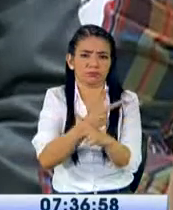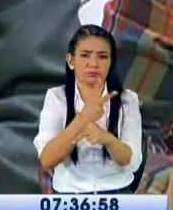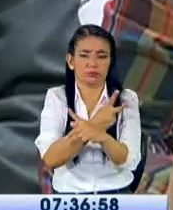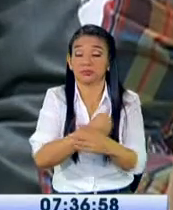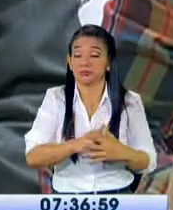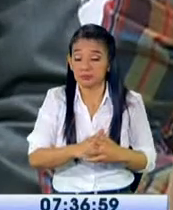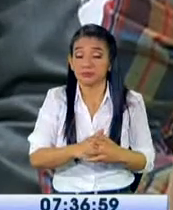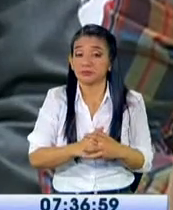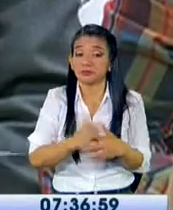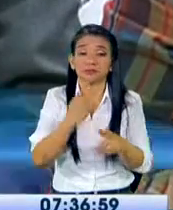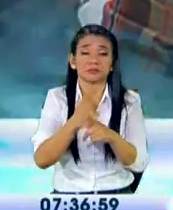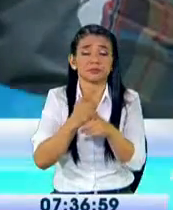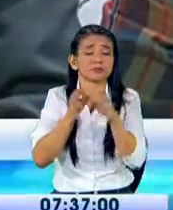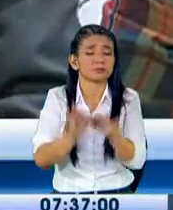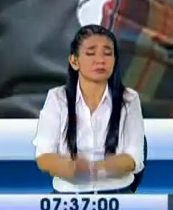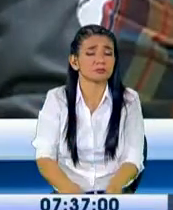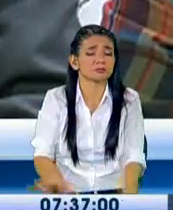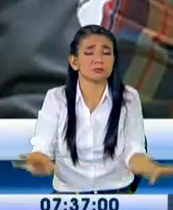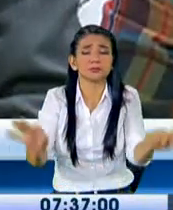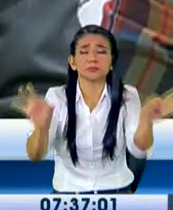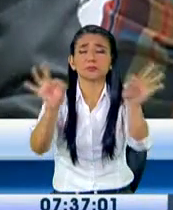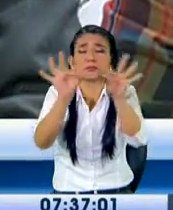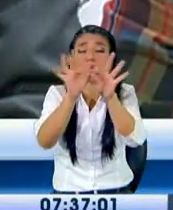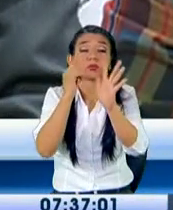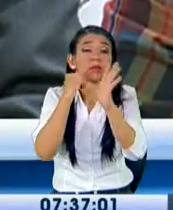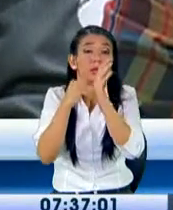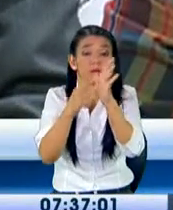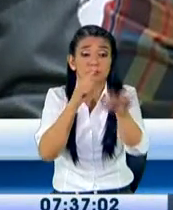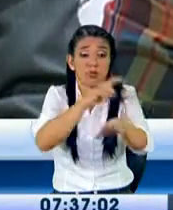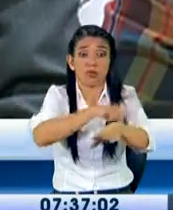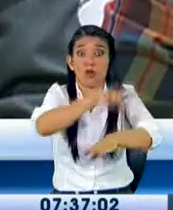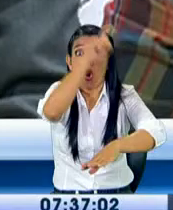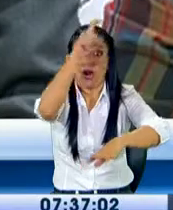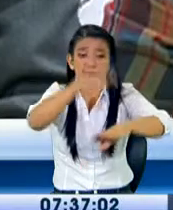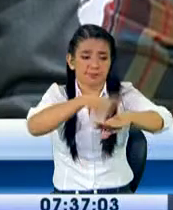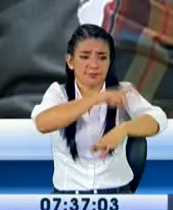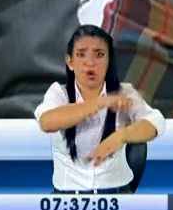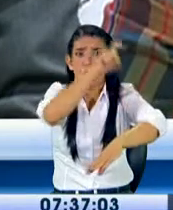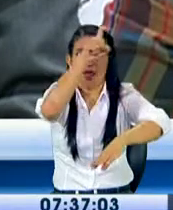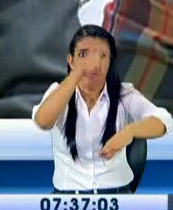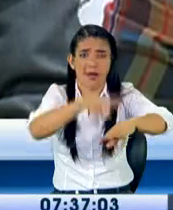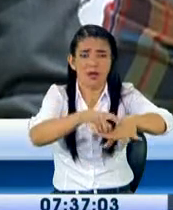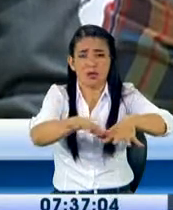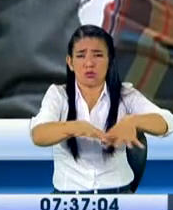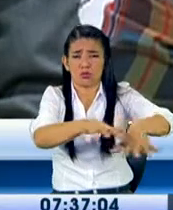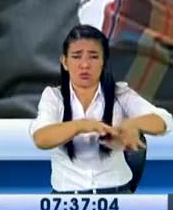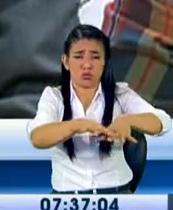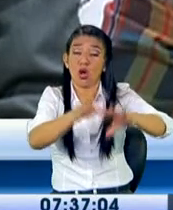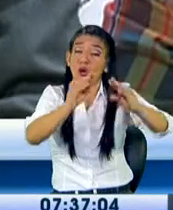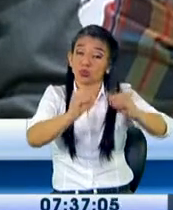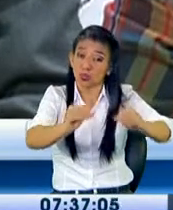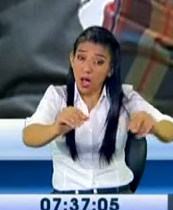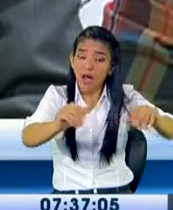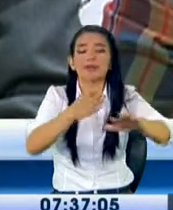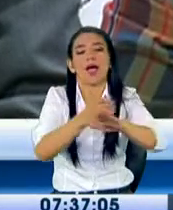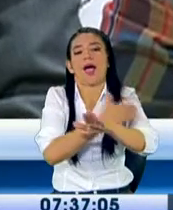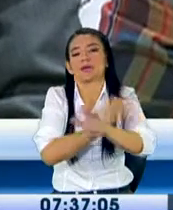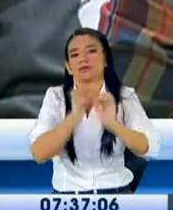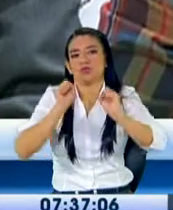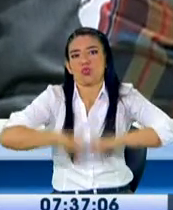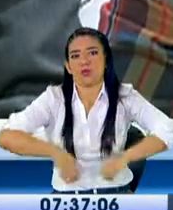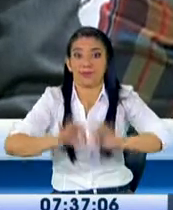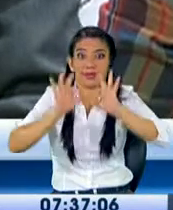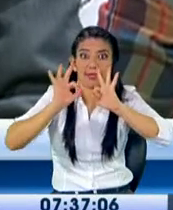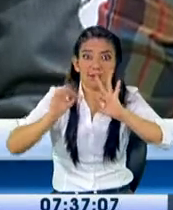para nosotros es, cuando el volcán tiene un nivel de actividad bajo, prepararnos para